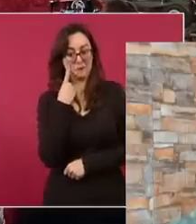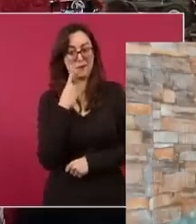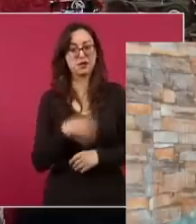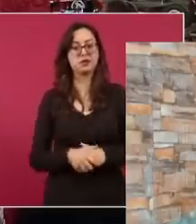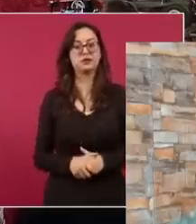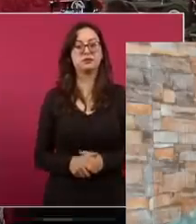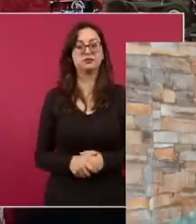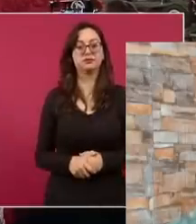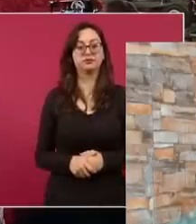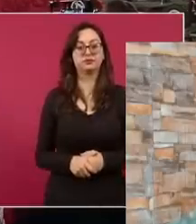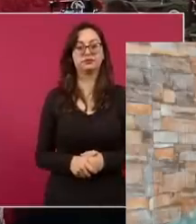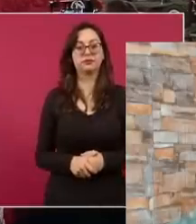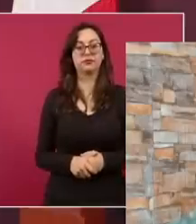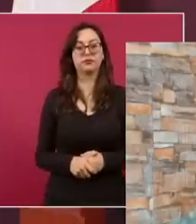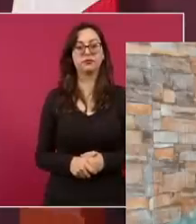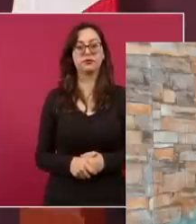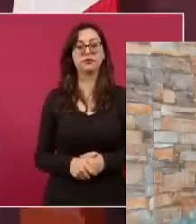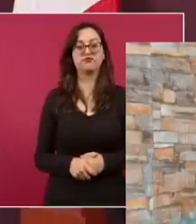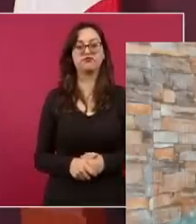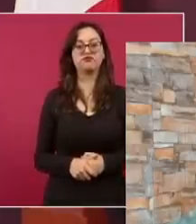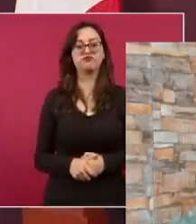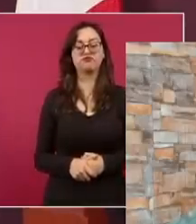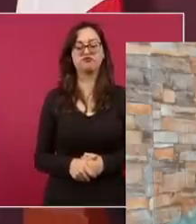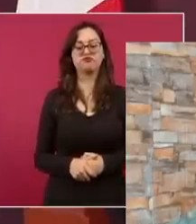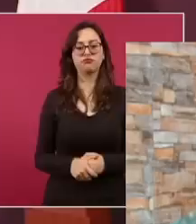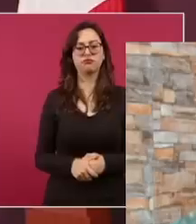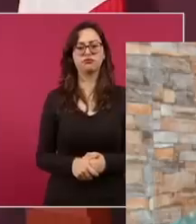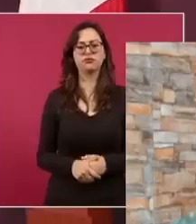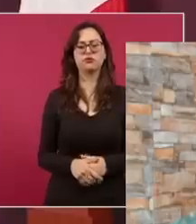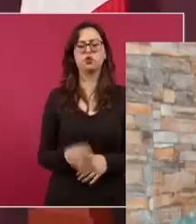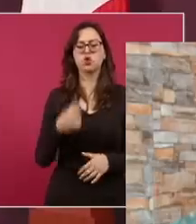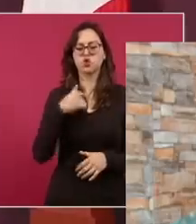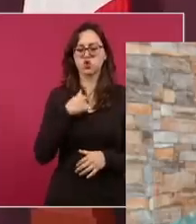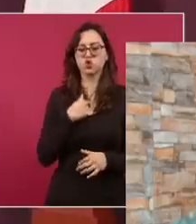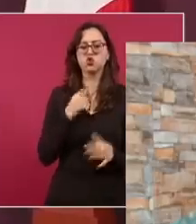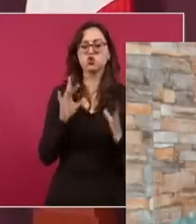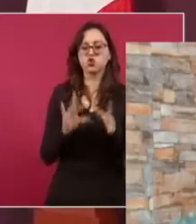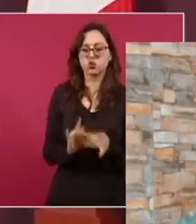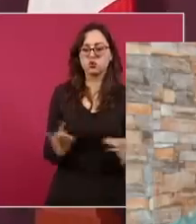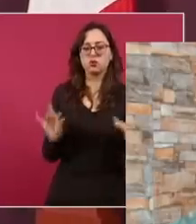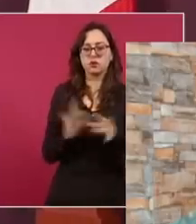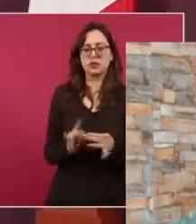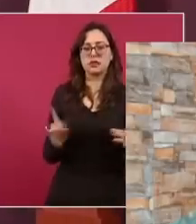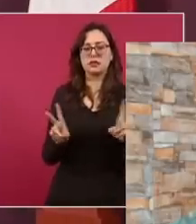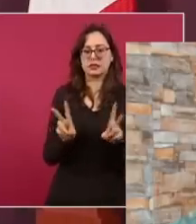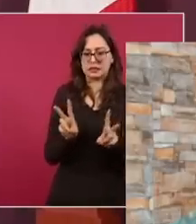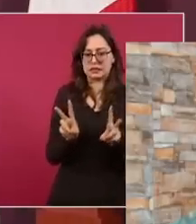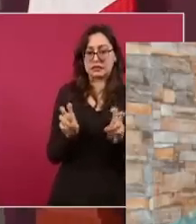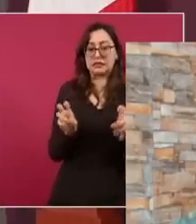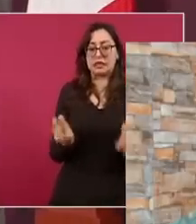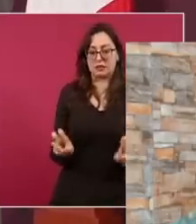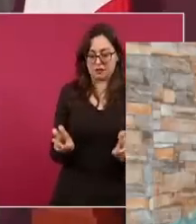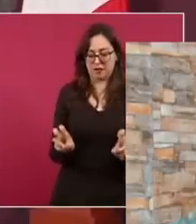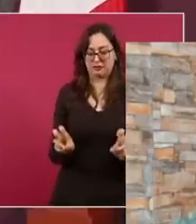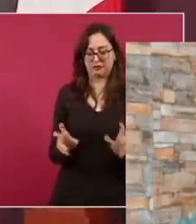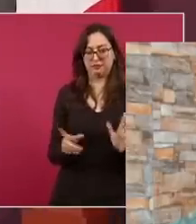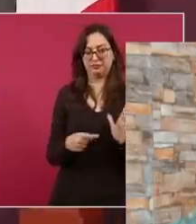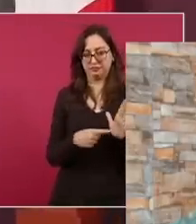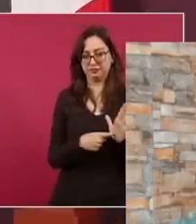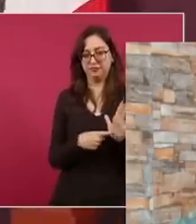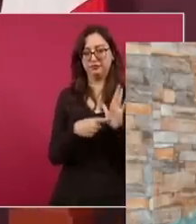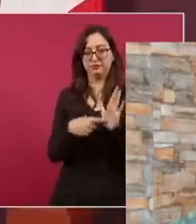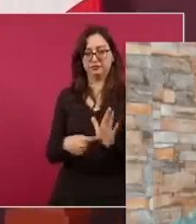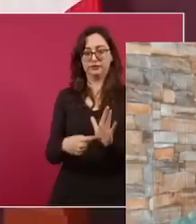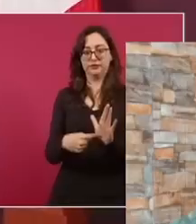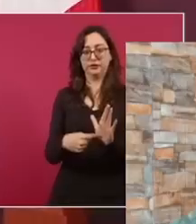la lámina para sacarme del tema, fue, estaba yo diciendo que para evitar el presidente el tema